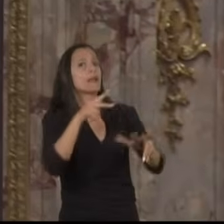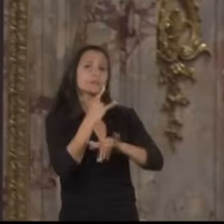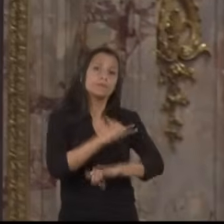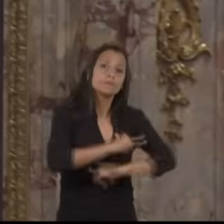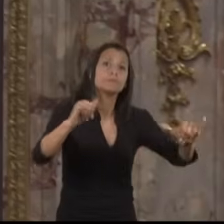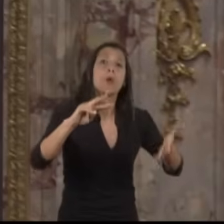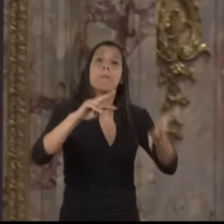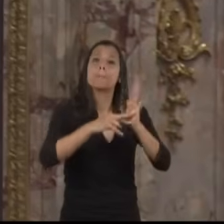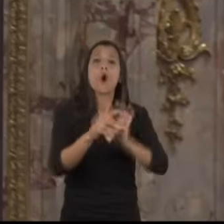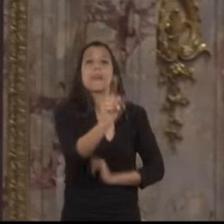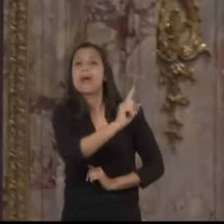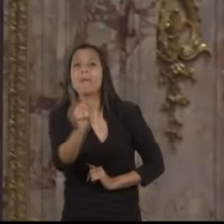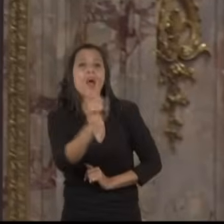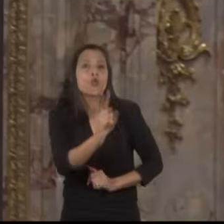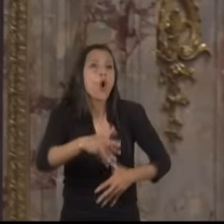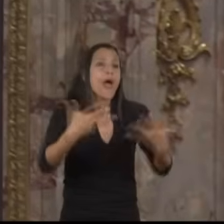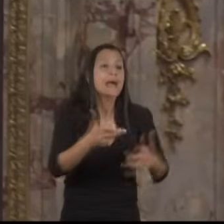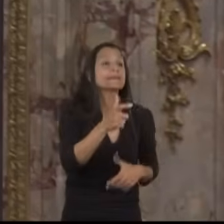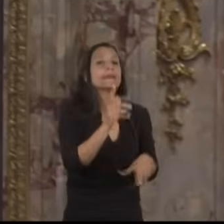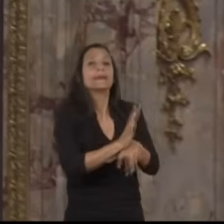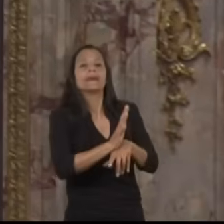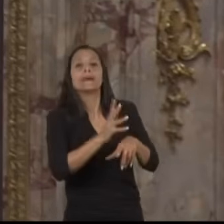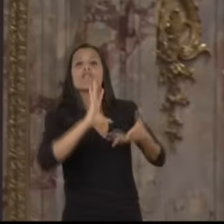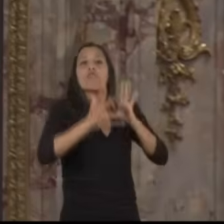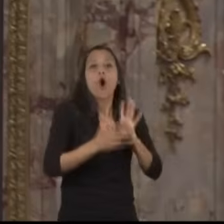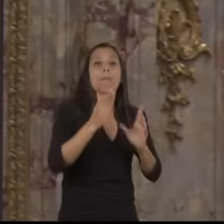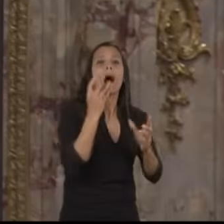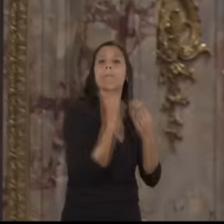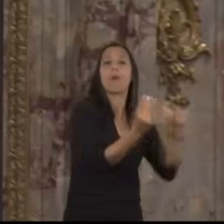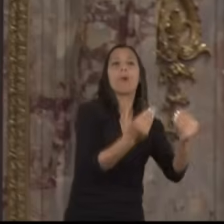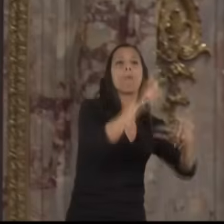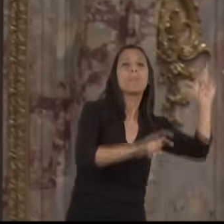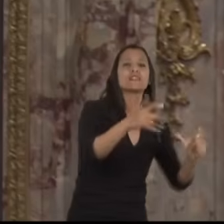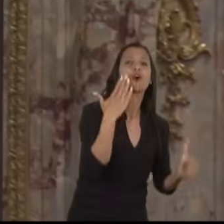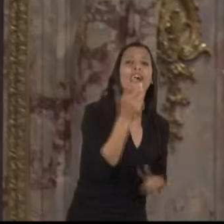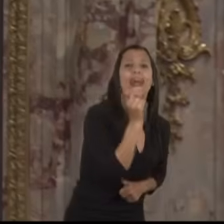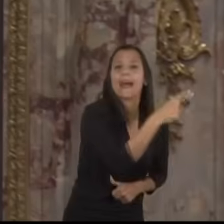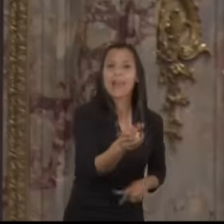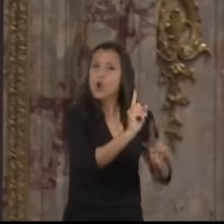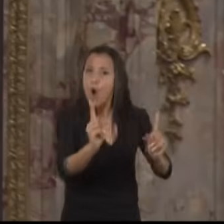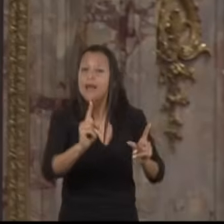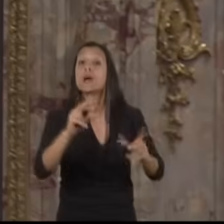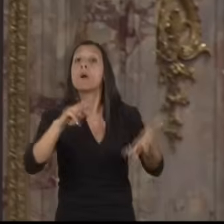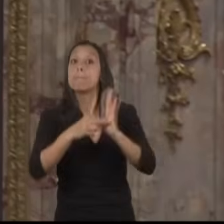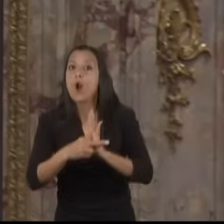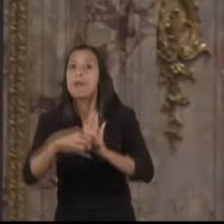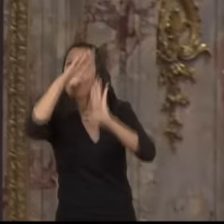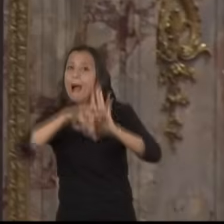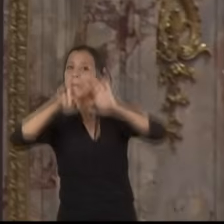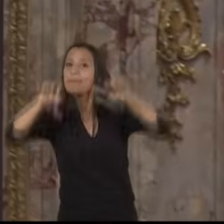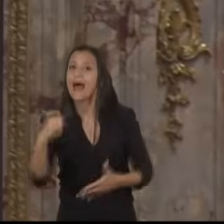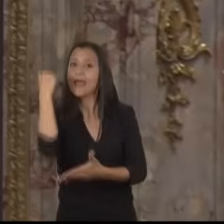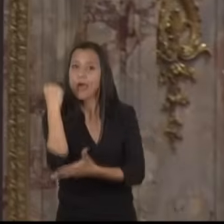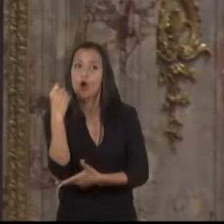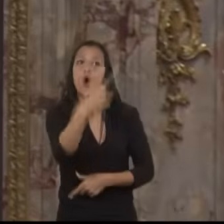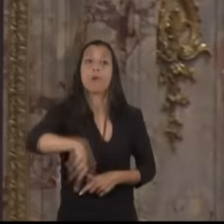que el problema no era el cocinero, sino la receta. Y aunque algunos crean que esto ya lo vieron, los